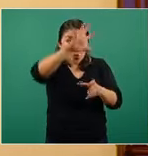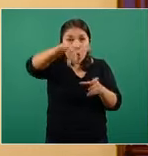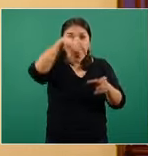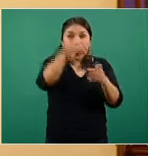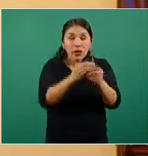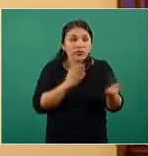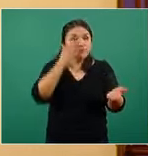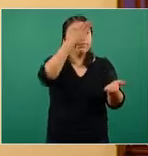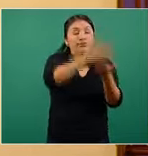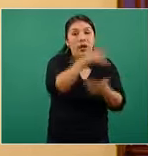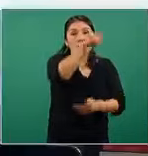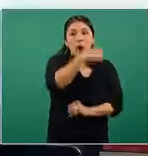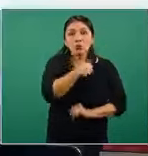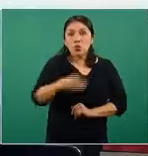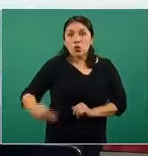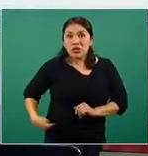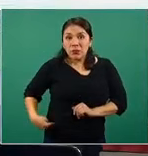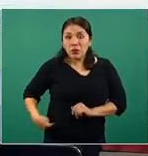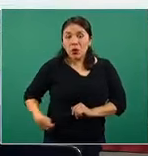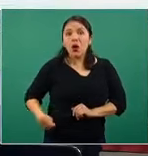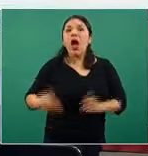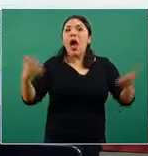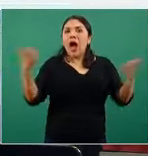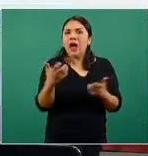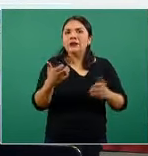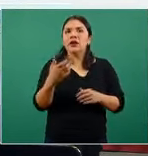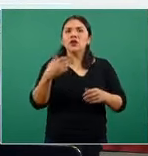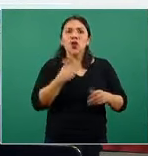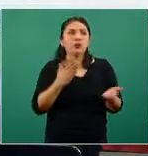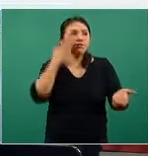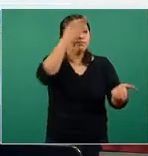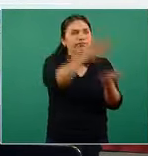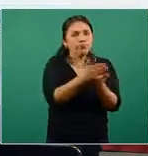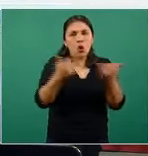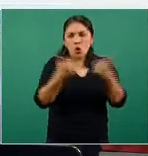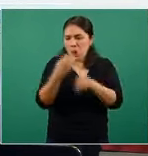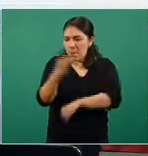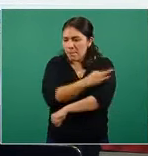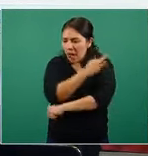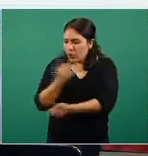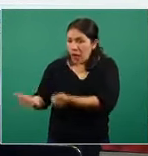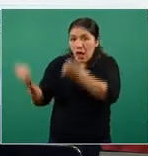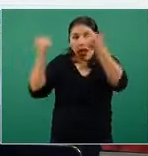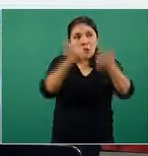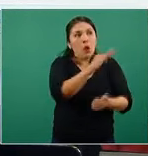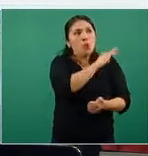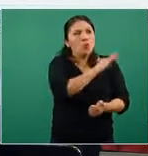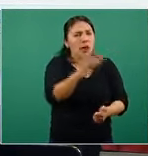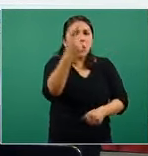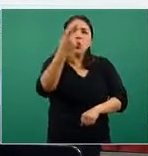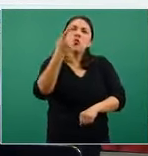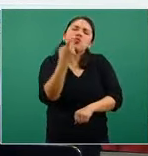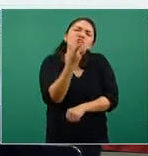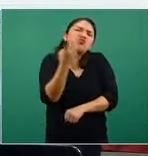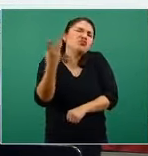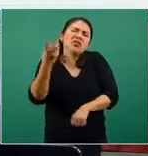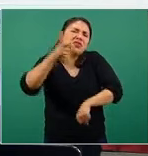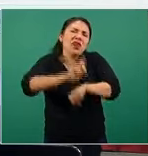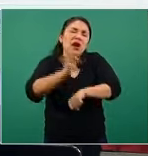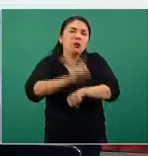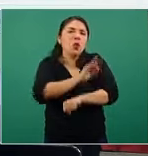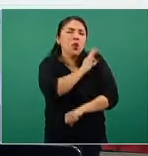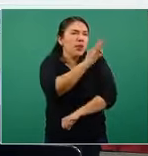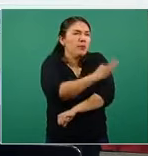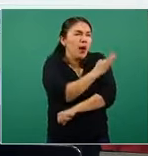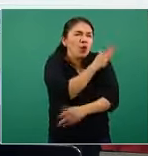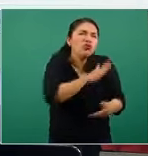al municipio correspondiente y realizar la totalidad de vacunación a todos los adultos